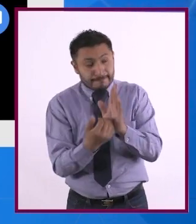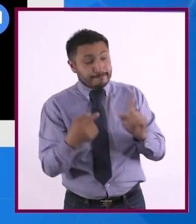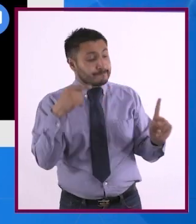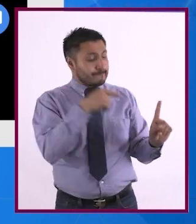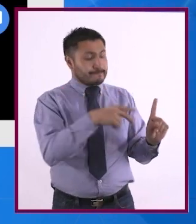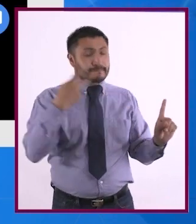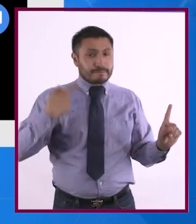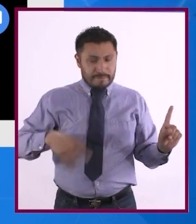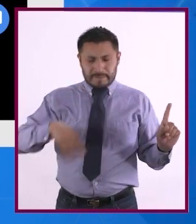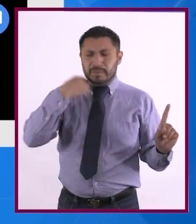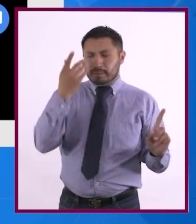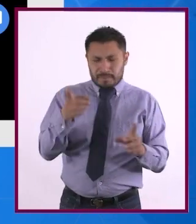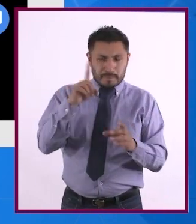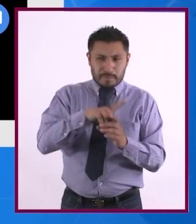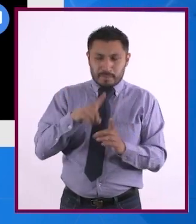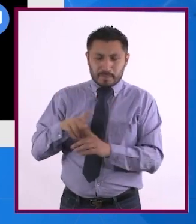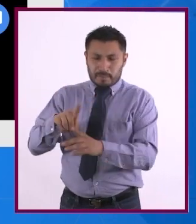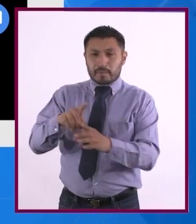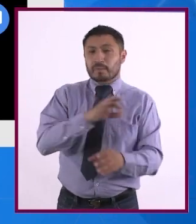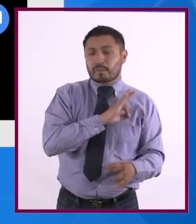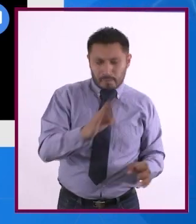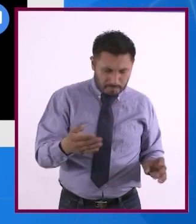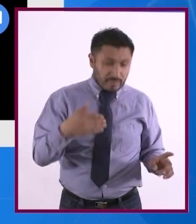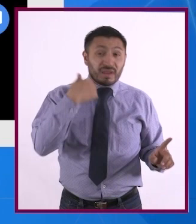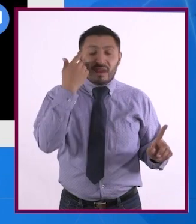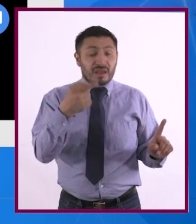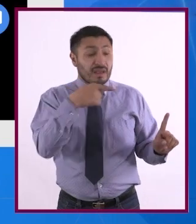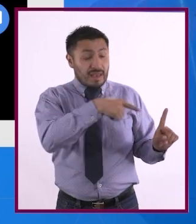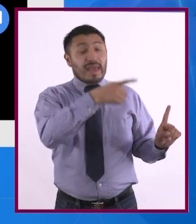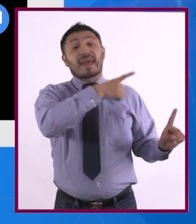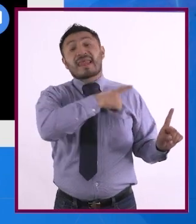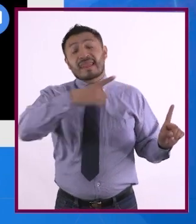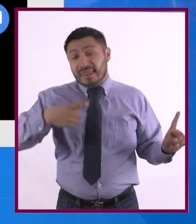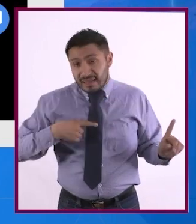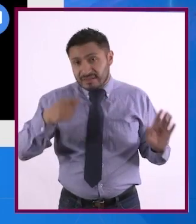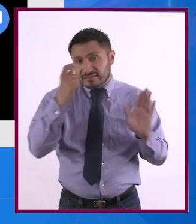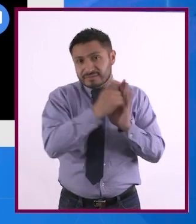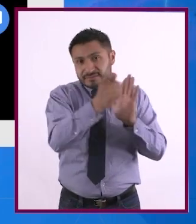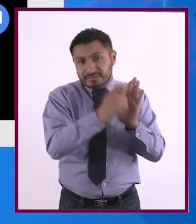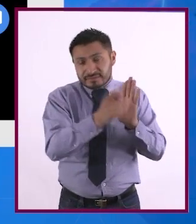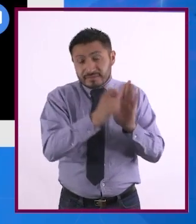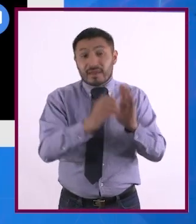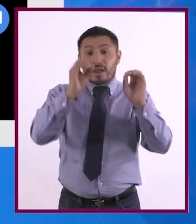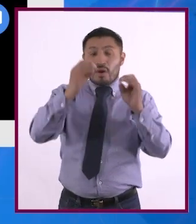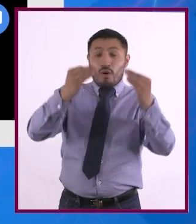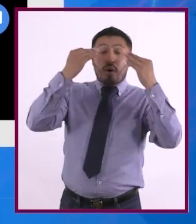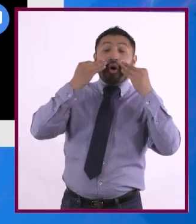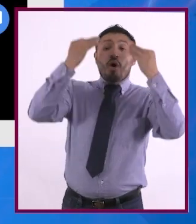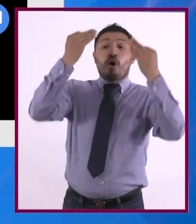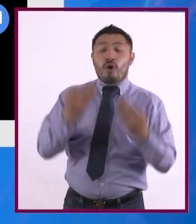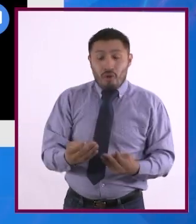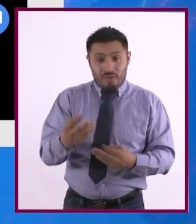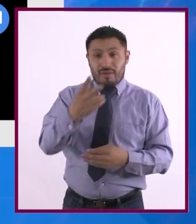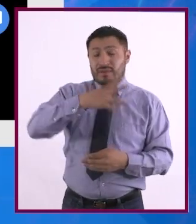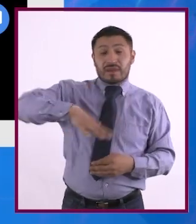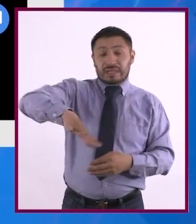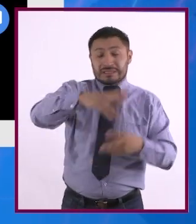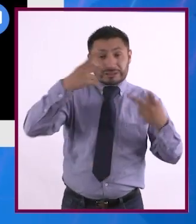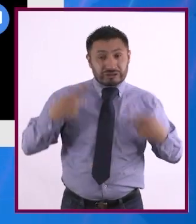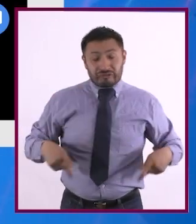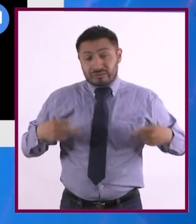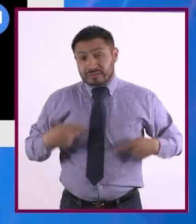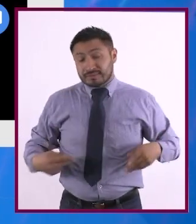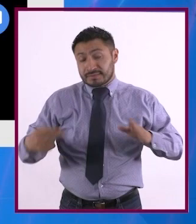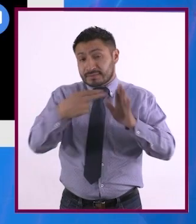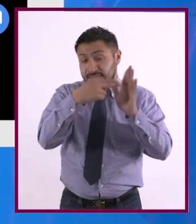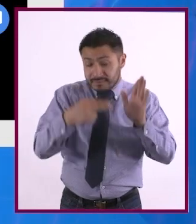quiere donar sus órganos tiene que hacerlo, tiene que expresar este consentimiento frente a un notario o frente a dos testigos idóneos. Y